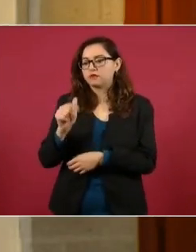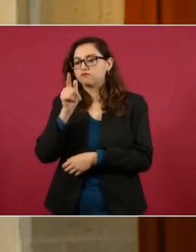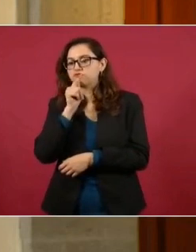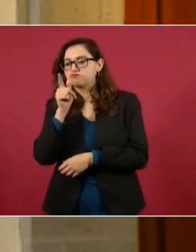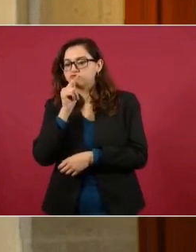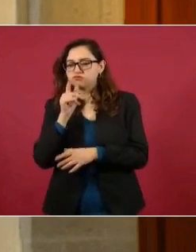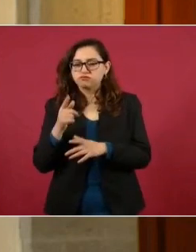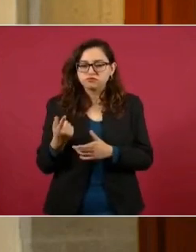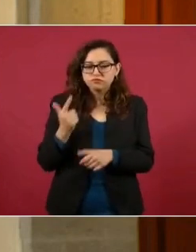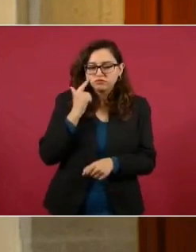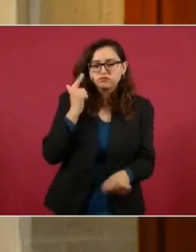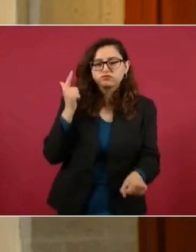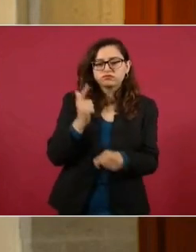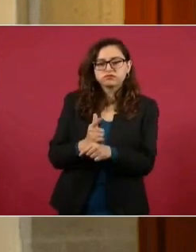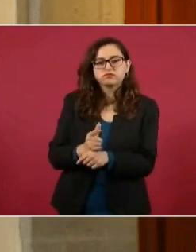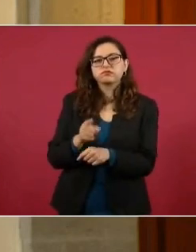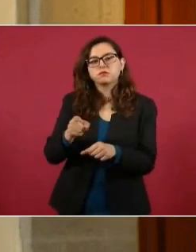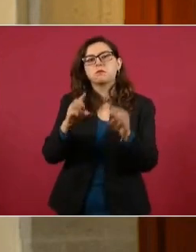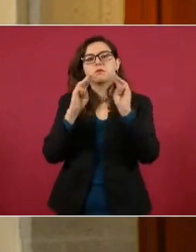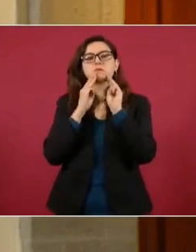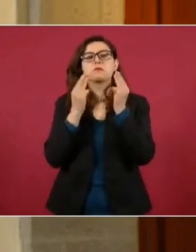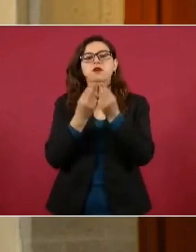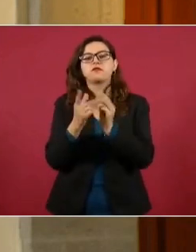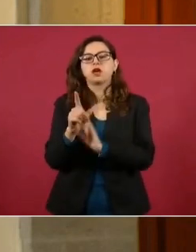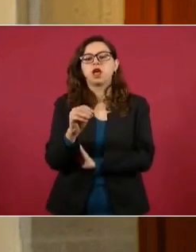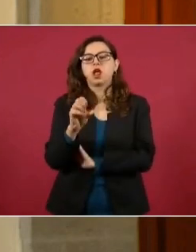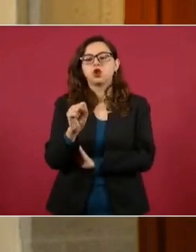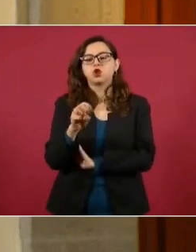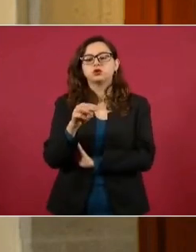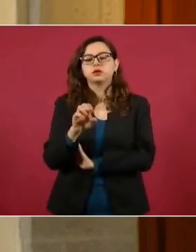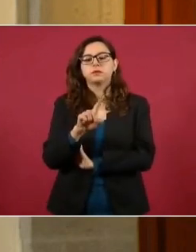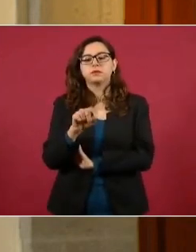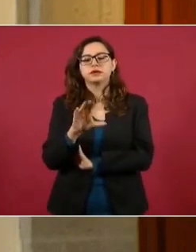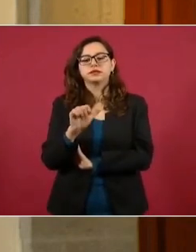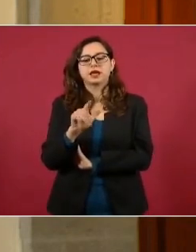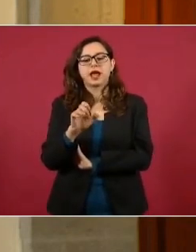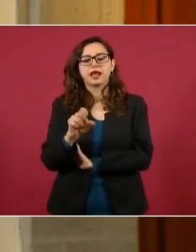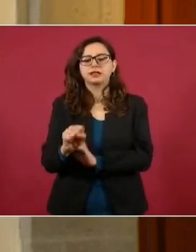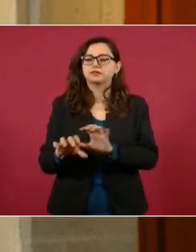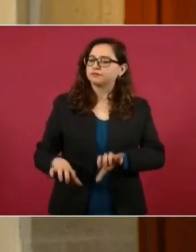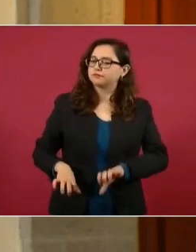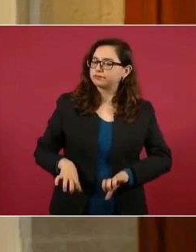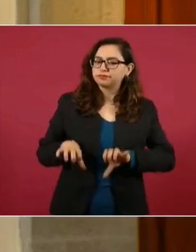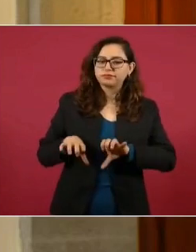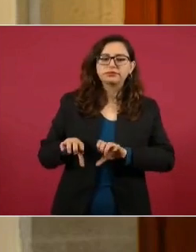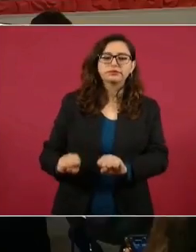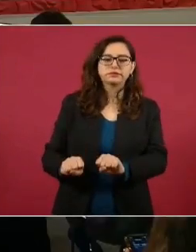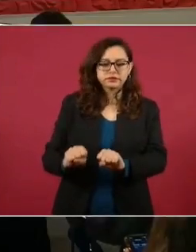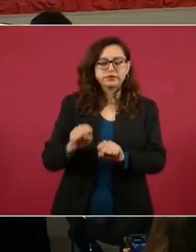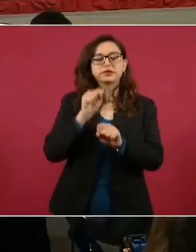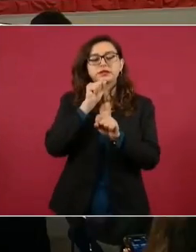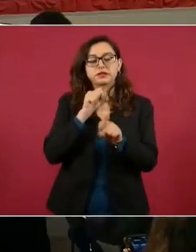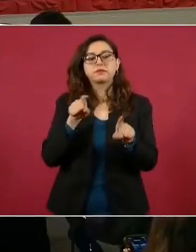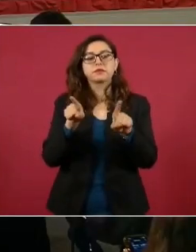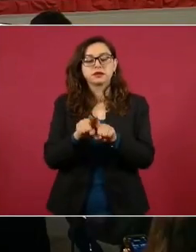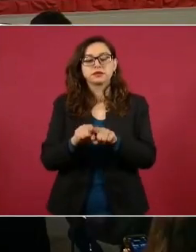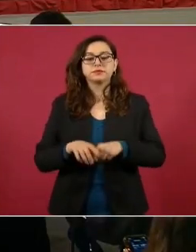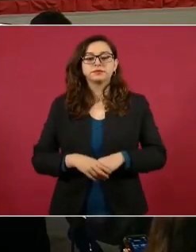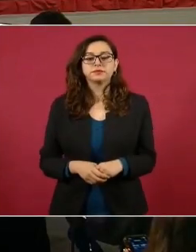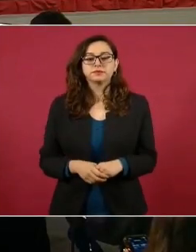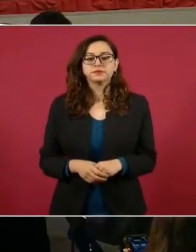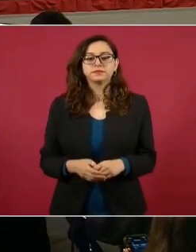fiscales que es generador de violencia en el estado de colima adelante en